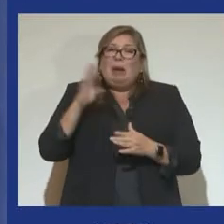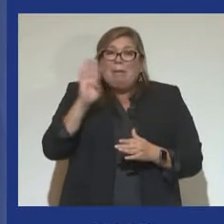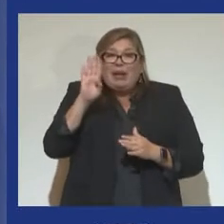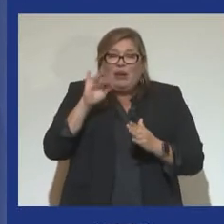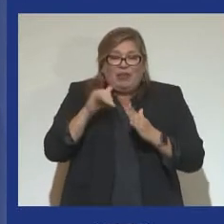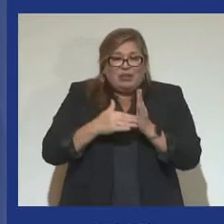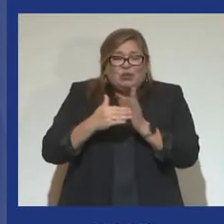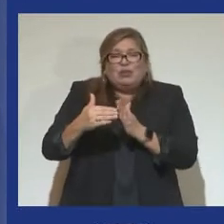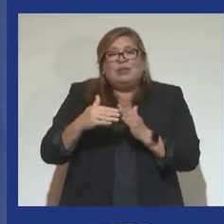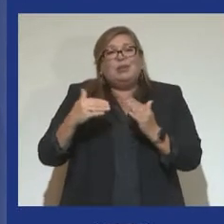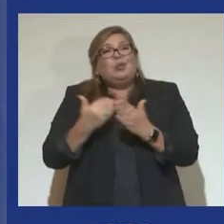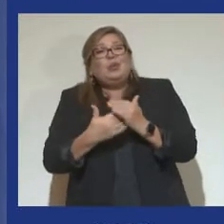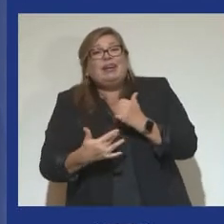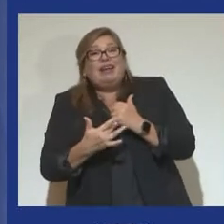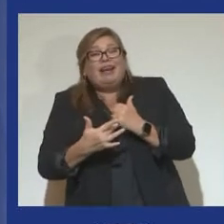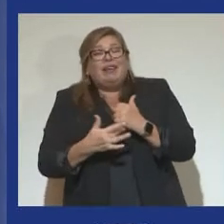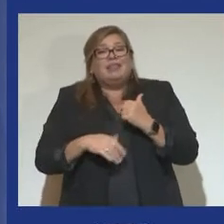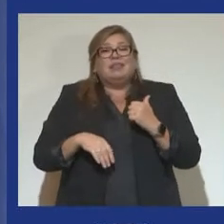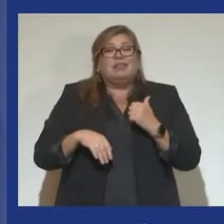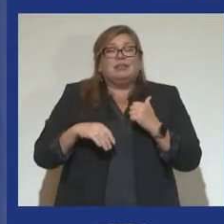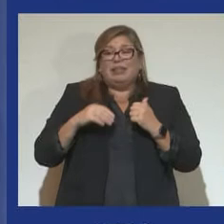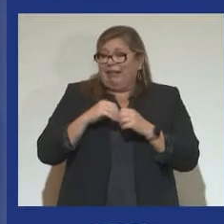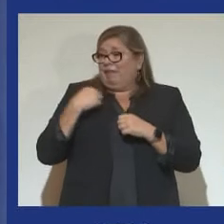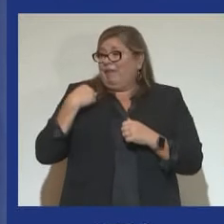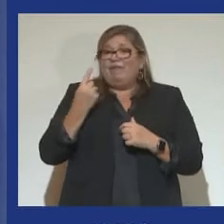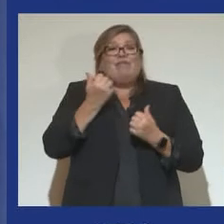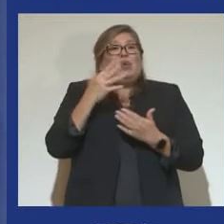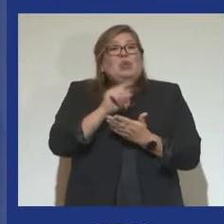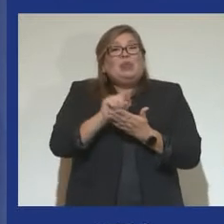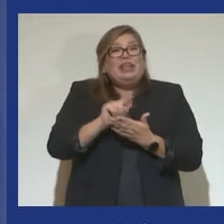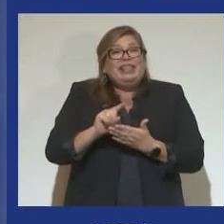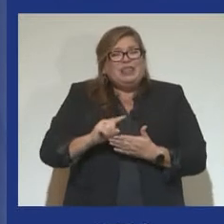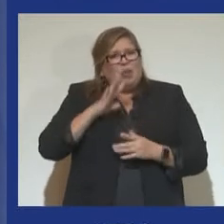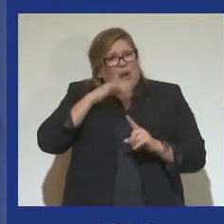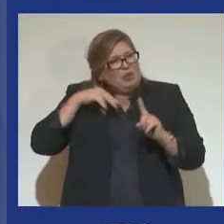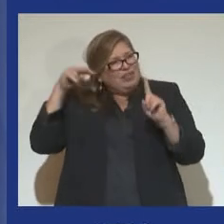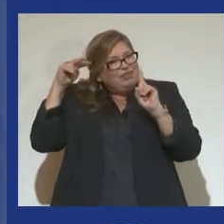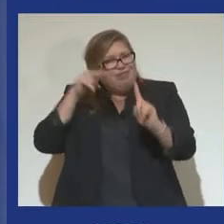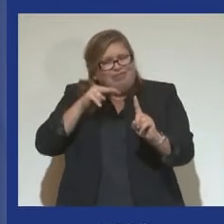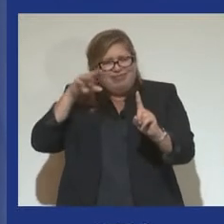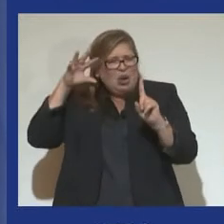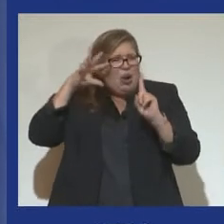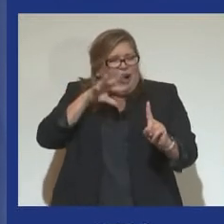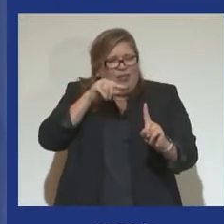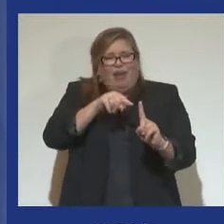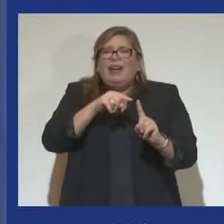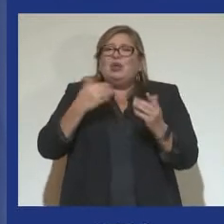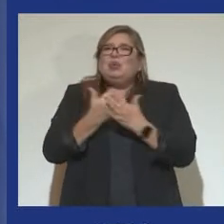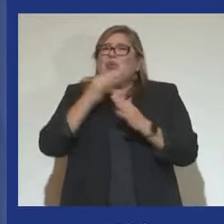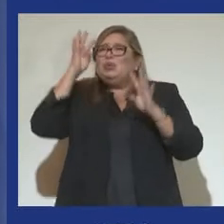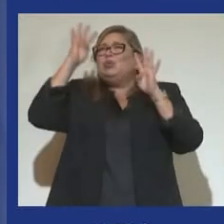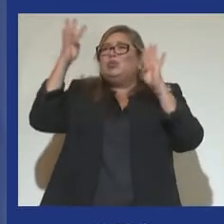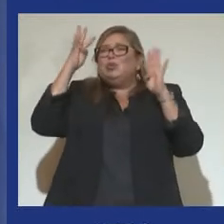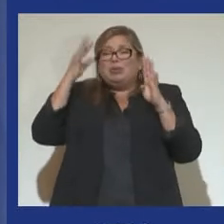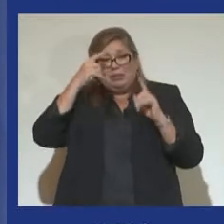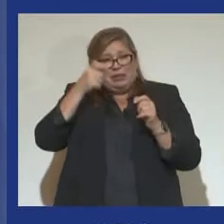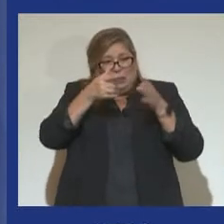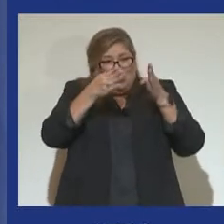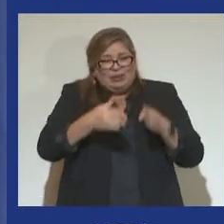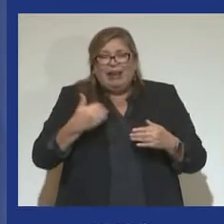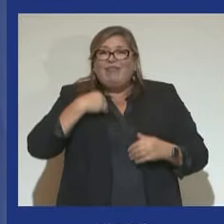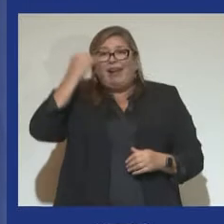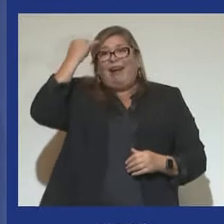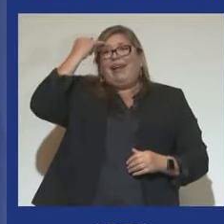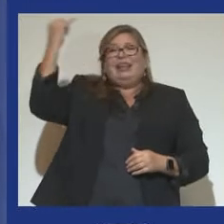los líderes los nuevos milmillonarios que se han creado en las últimas semanas hemos presentado eso también porque si alguien toma una